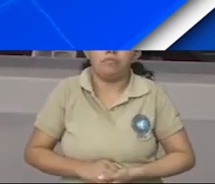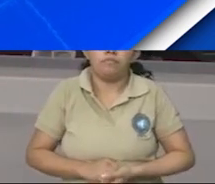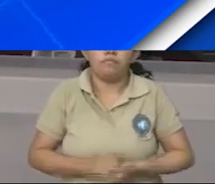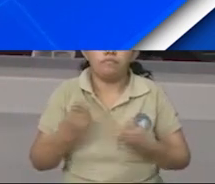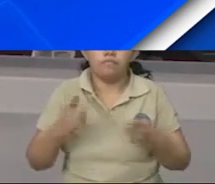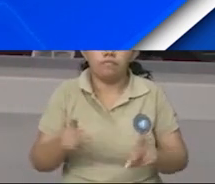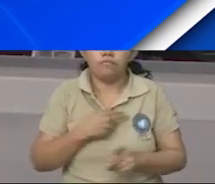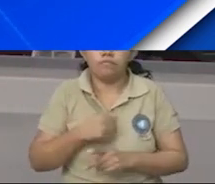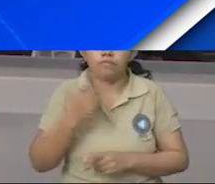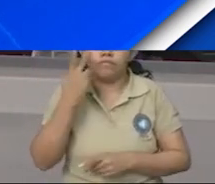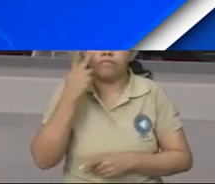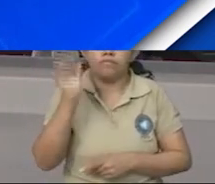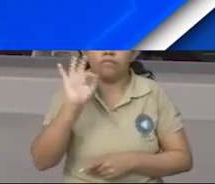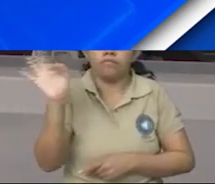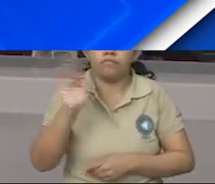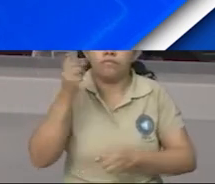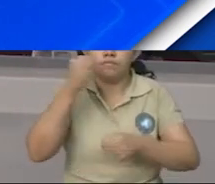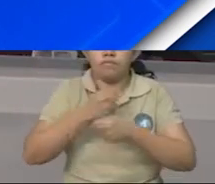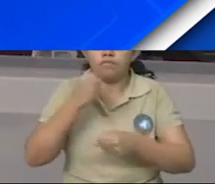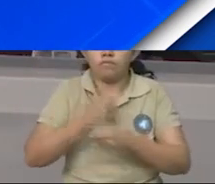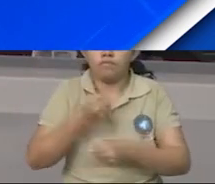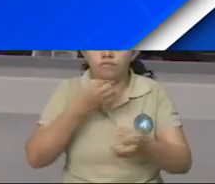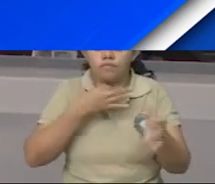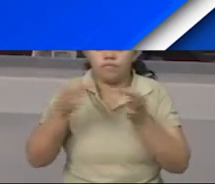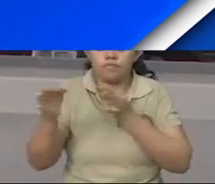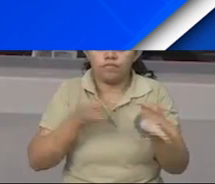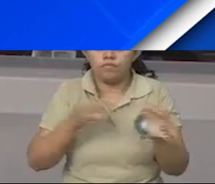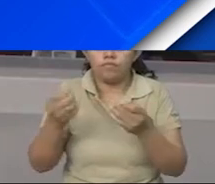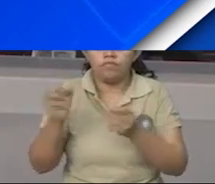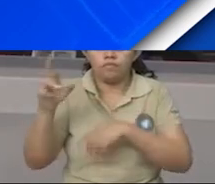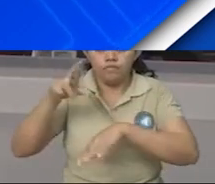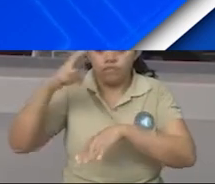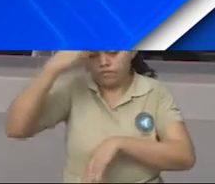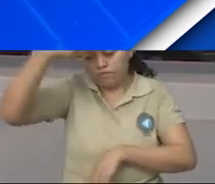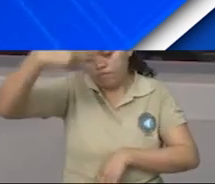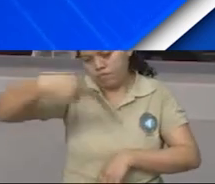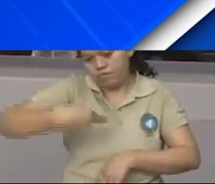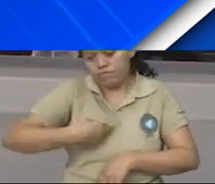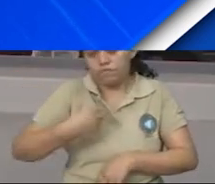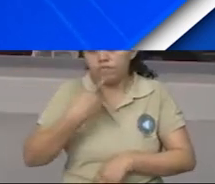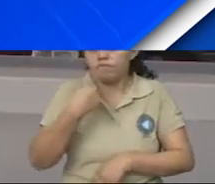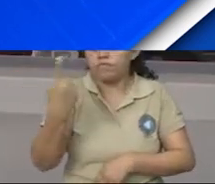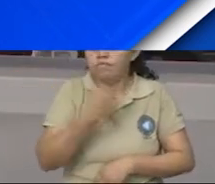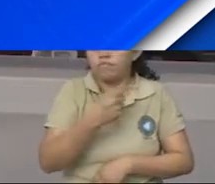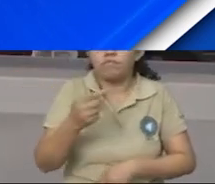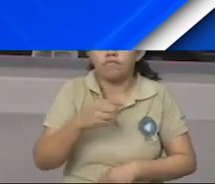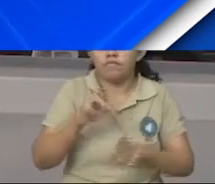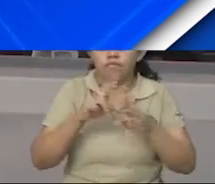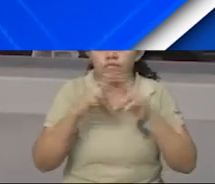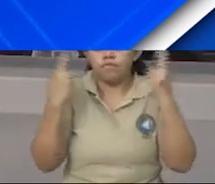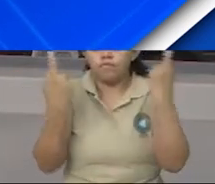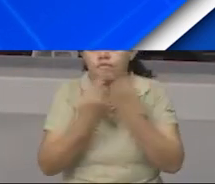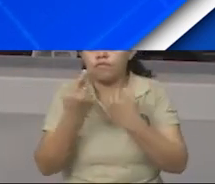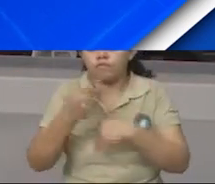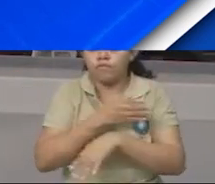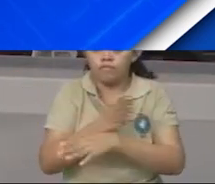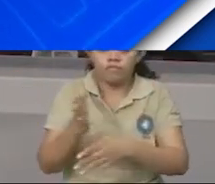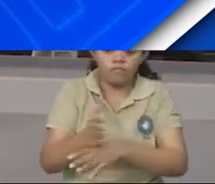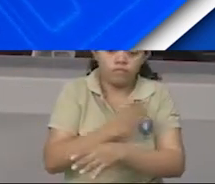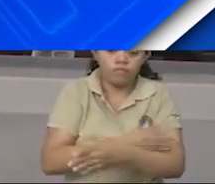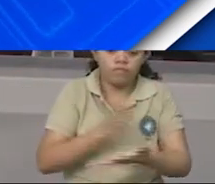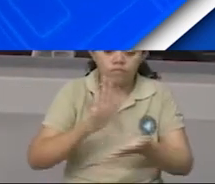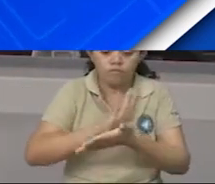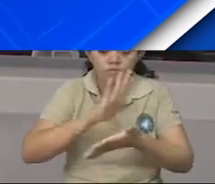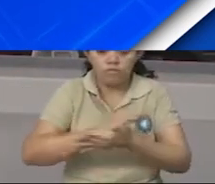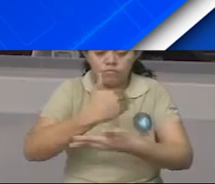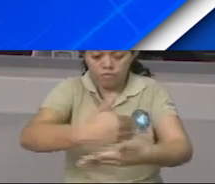Para dar cumplimiento a esta fase de trabajo, se realizó una serie de reuniones entre técnicas y ordinarias en las que se presentó la propuesta de